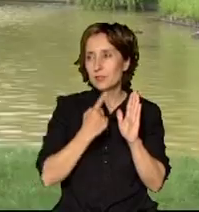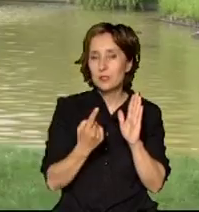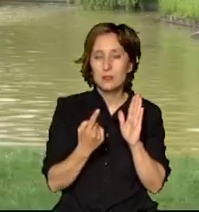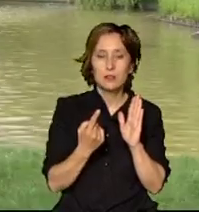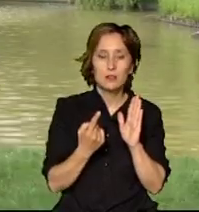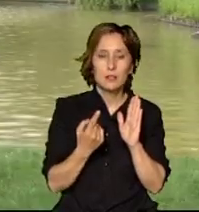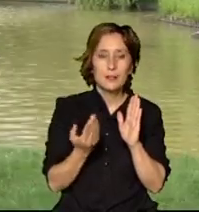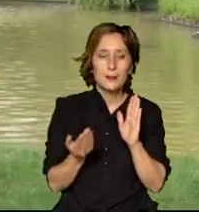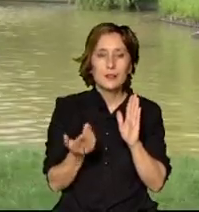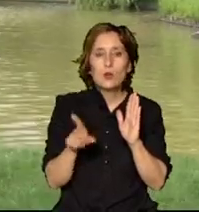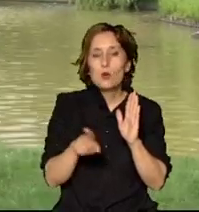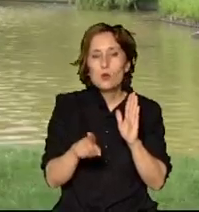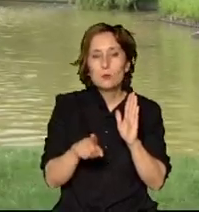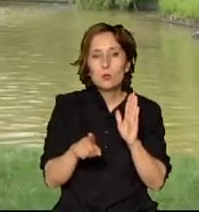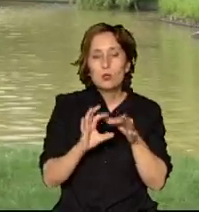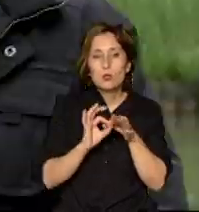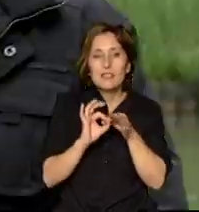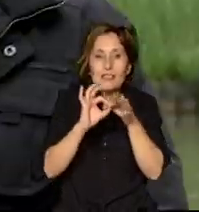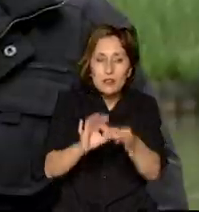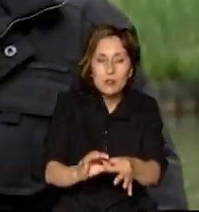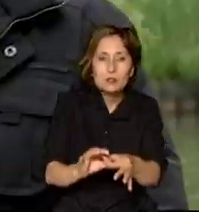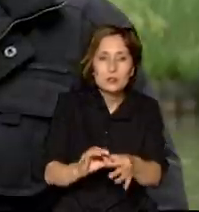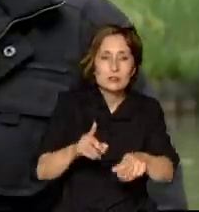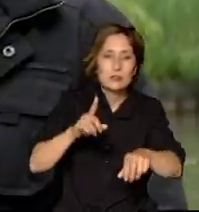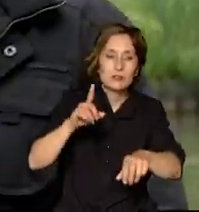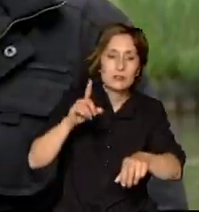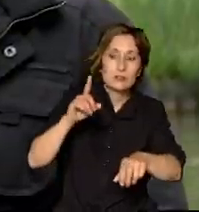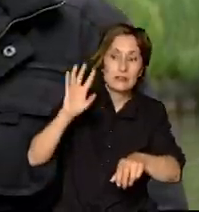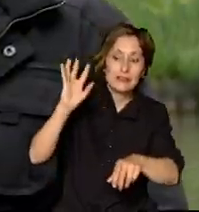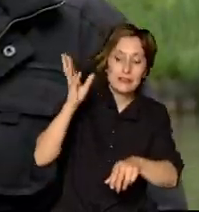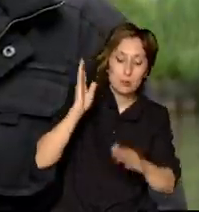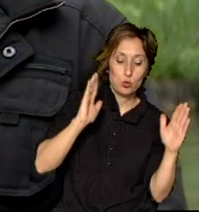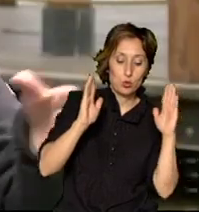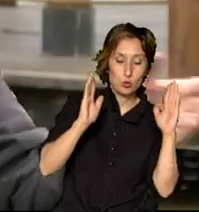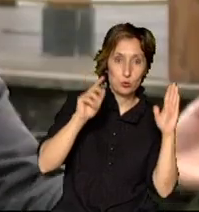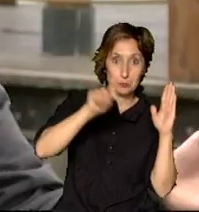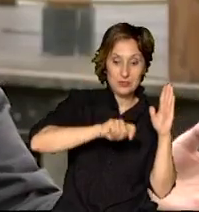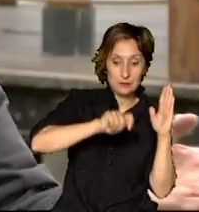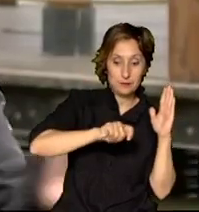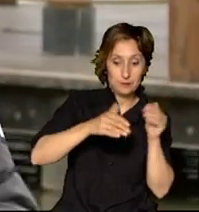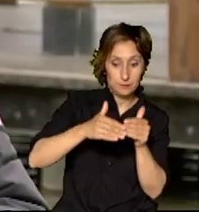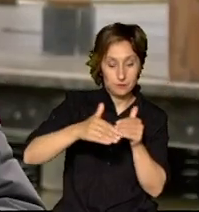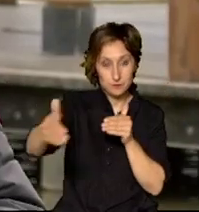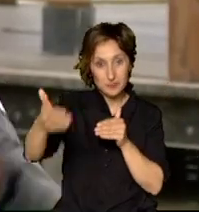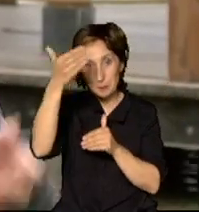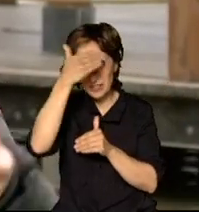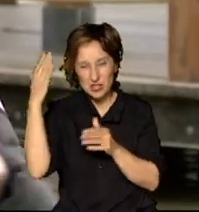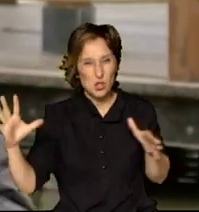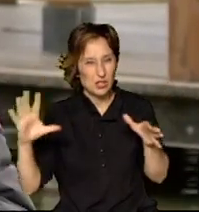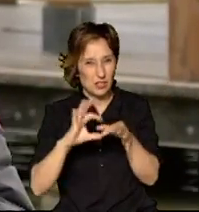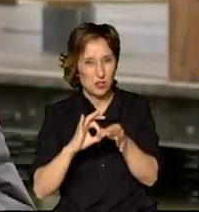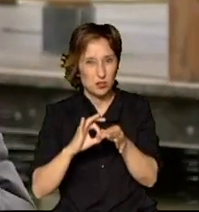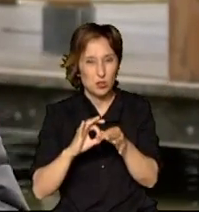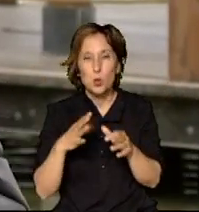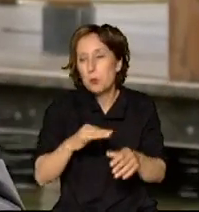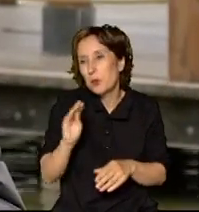hay como una relación entre el tiempo que tenemos en estos primeros meses con lo que va a llegar en verano? ¿Te puedo